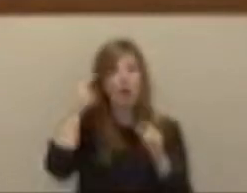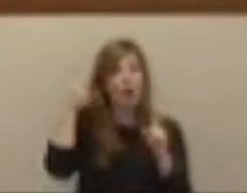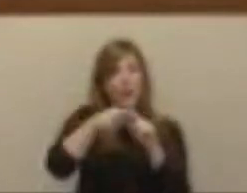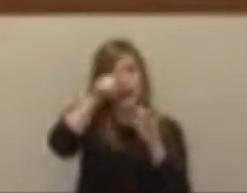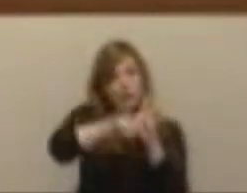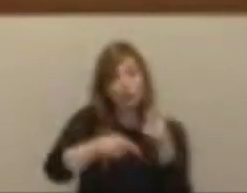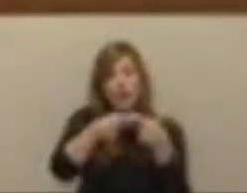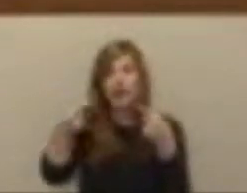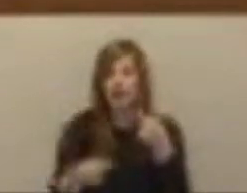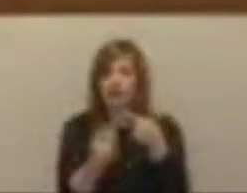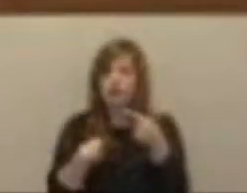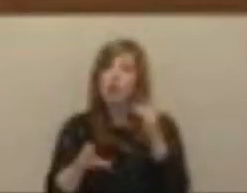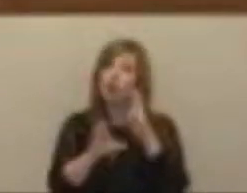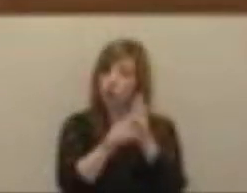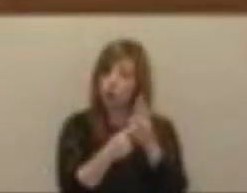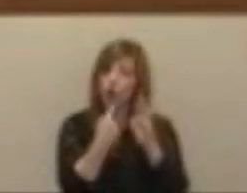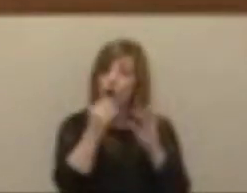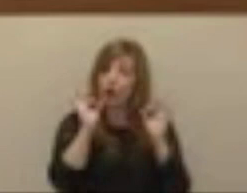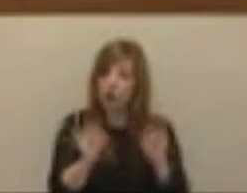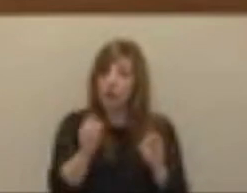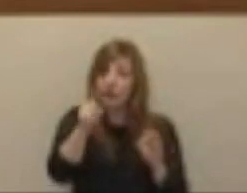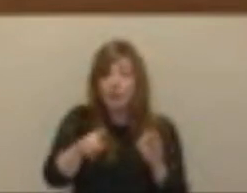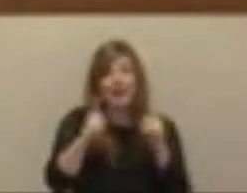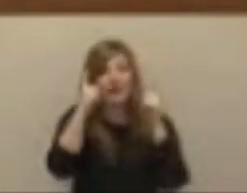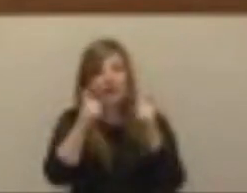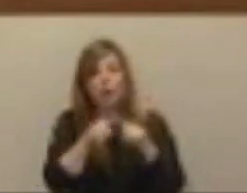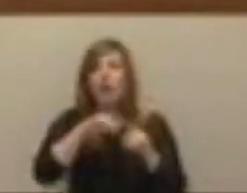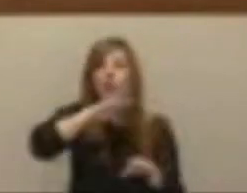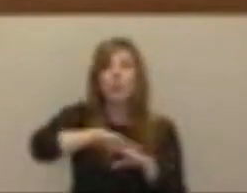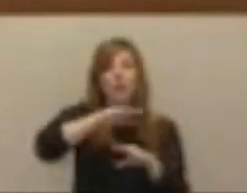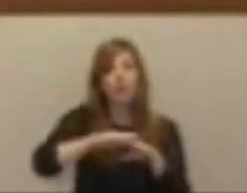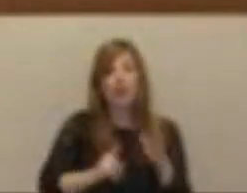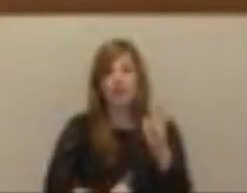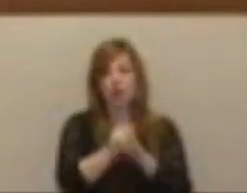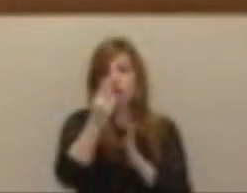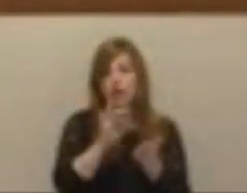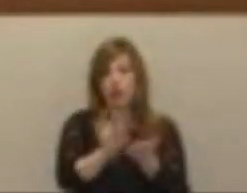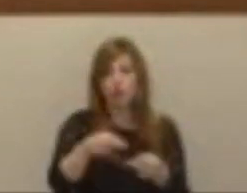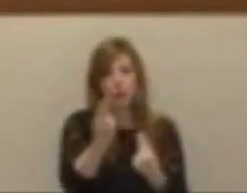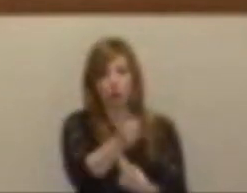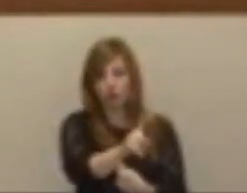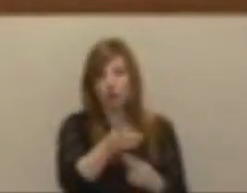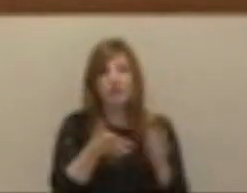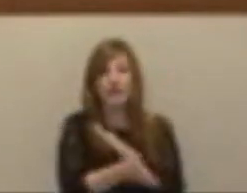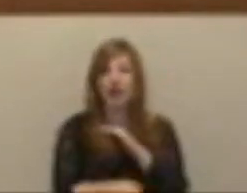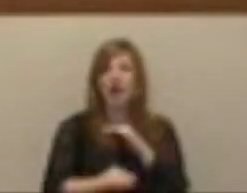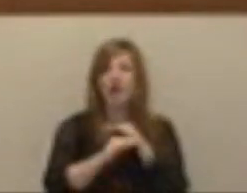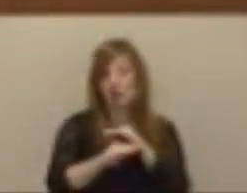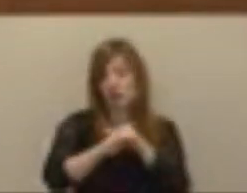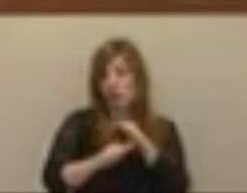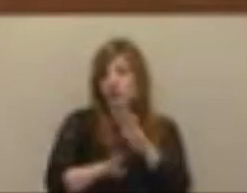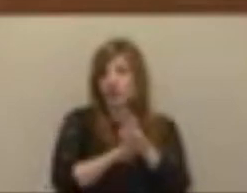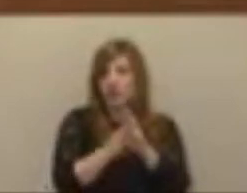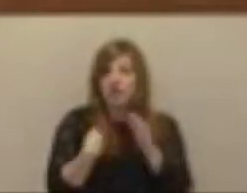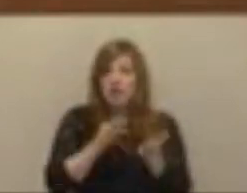lo que impusieron en la Constitución, por cierto, en vez de intentar cumplir con el desarrollo de los servicios públicos, con el sostenimiento de los servicios públicos en una época